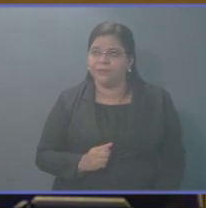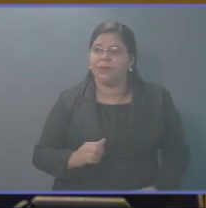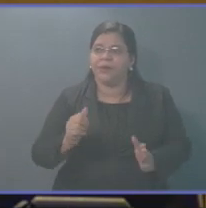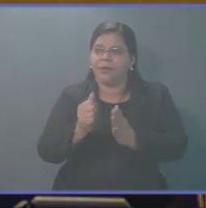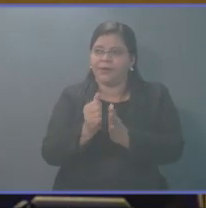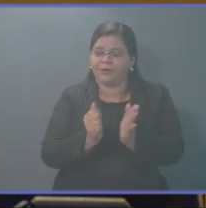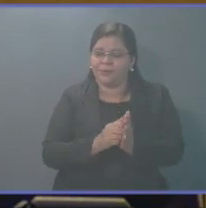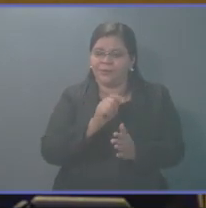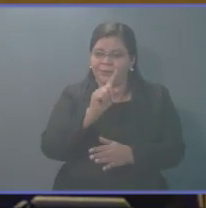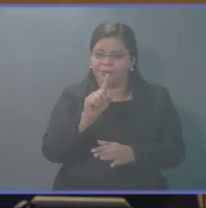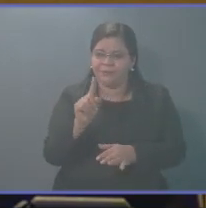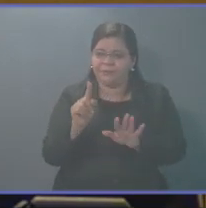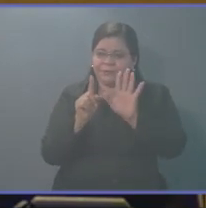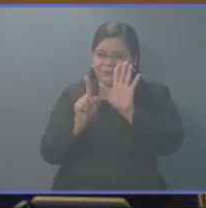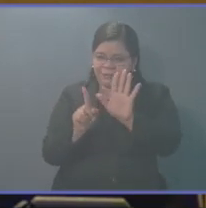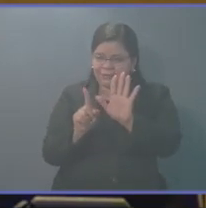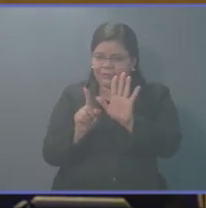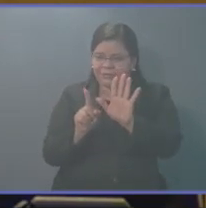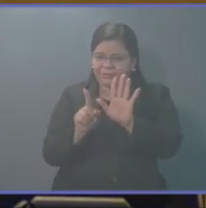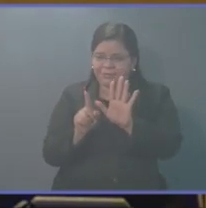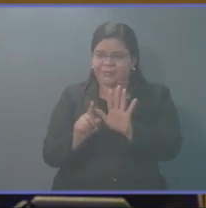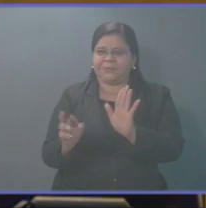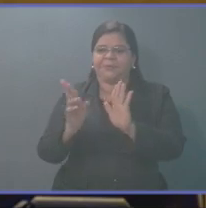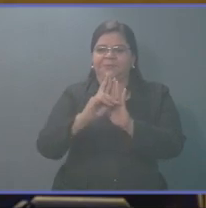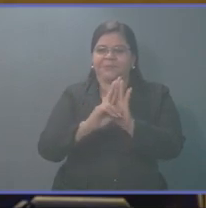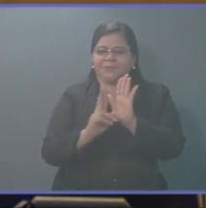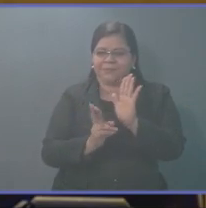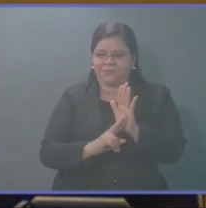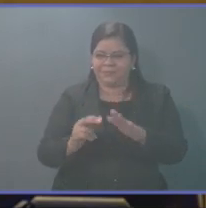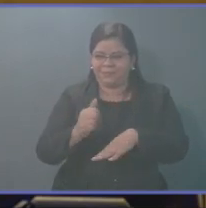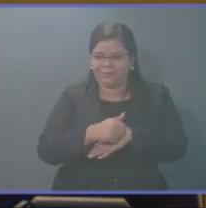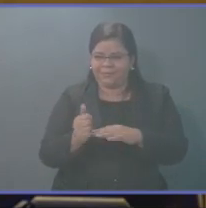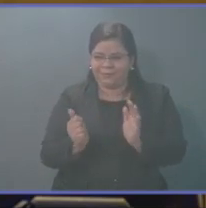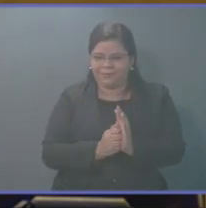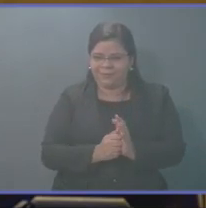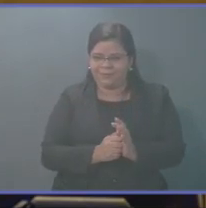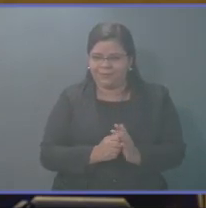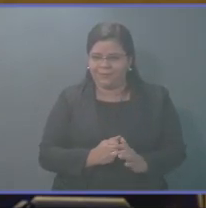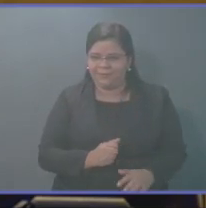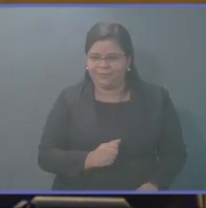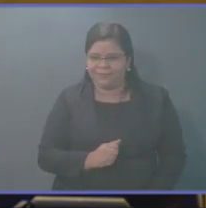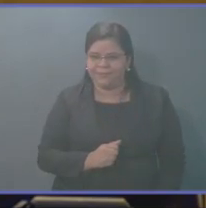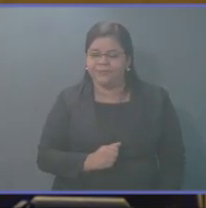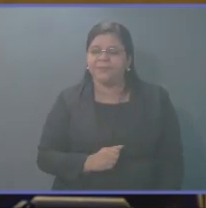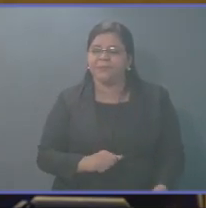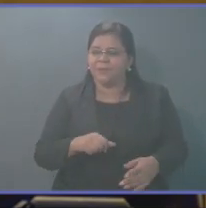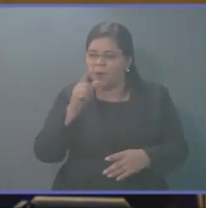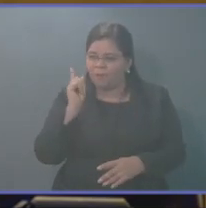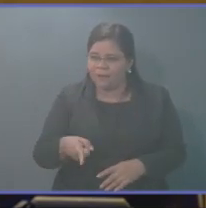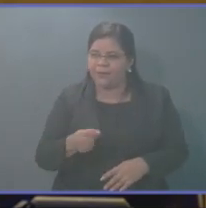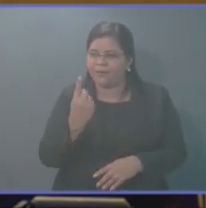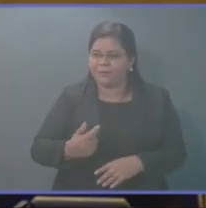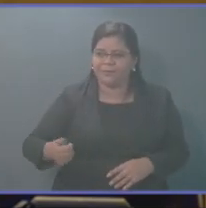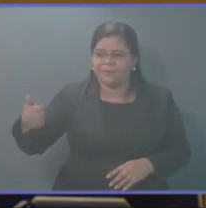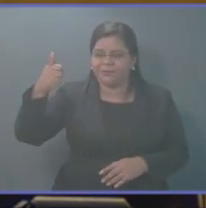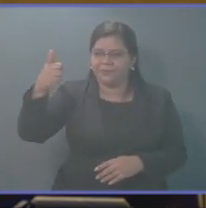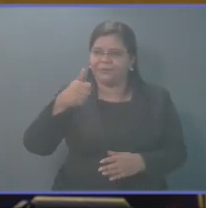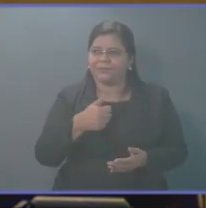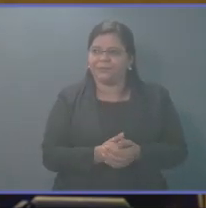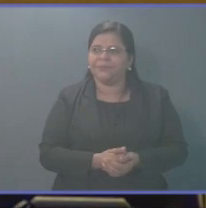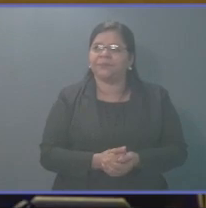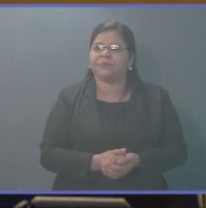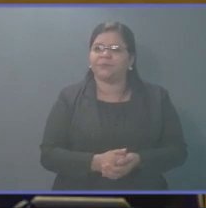Artículo 116 del Reglamento Interior. Obligatoriedad de los funcionarios de asistir a